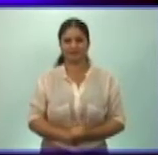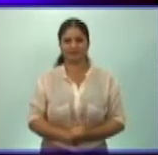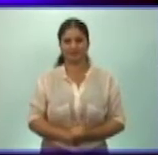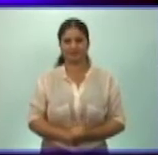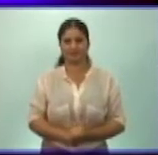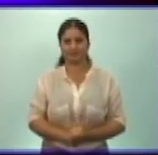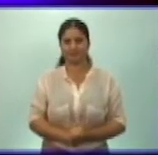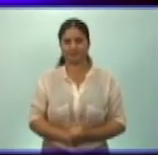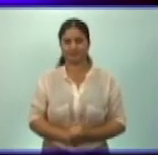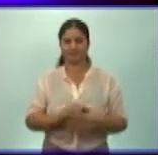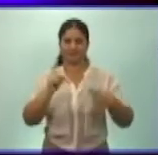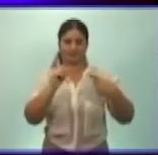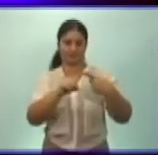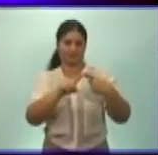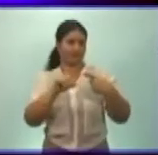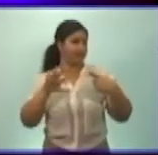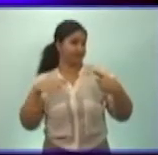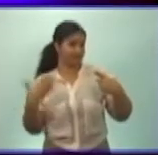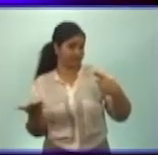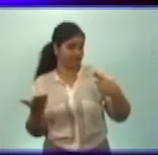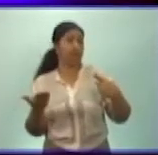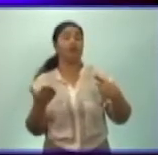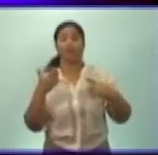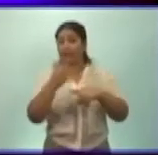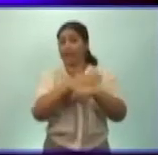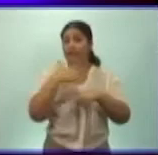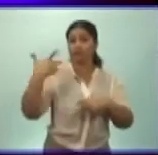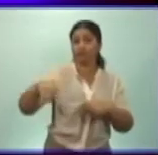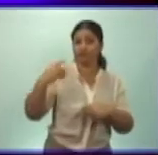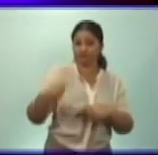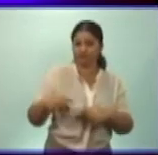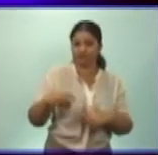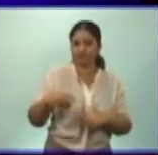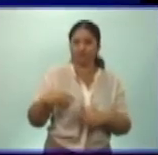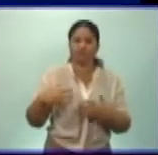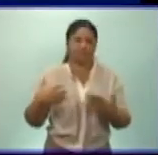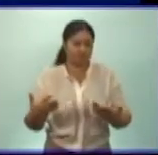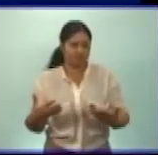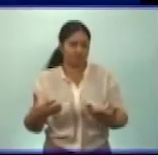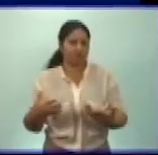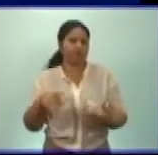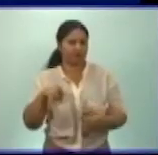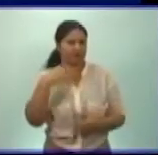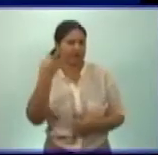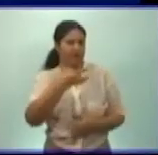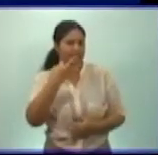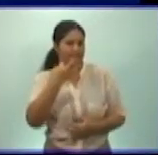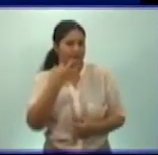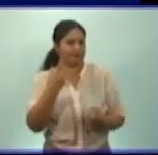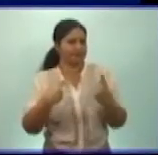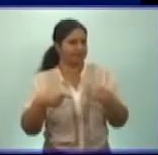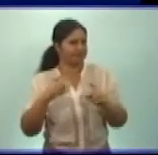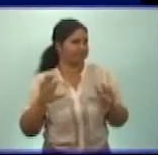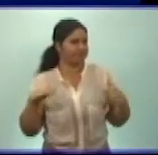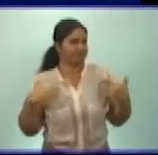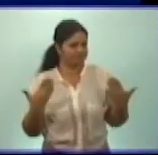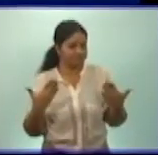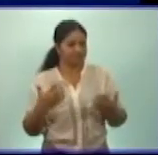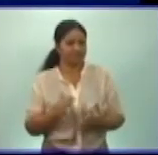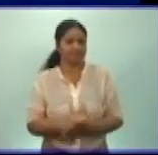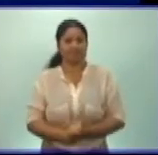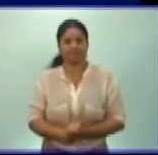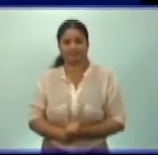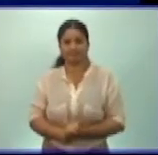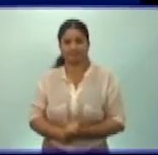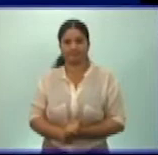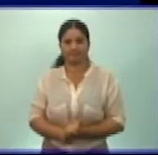En primer lugar, antes de la guía de observación, yo quiero que ustedes tengan referencia